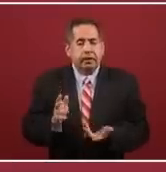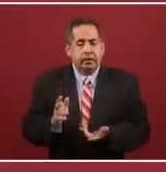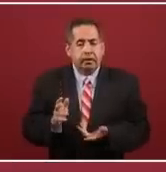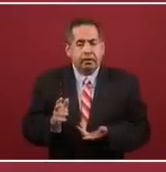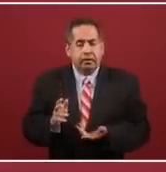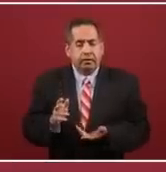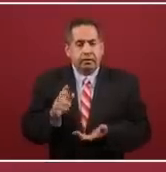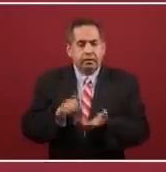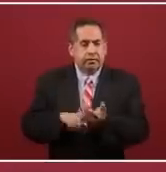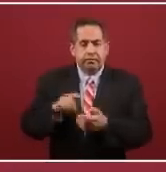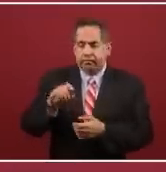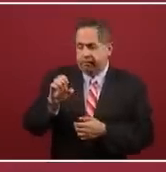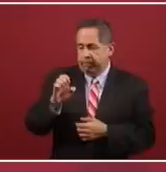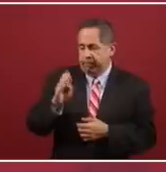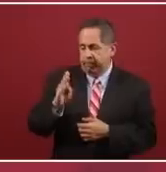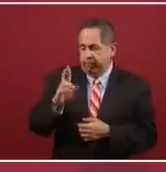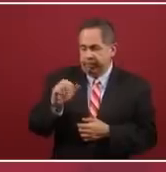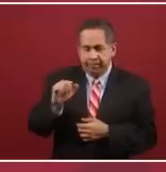entregó